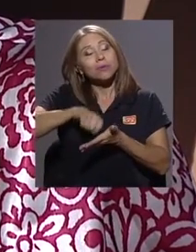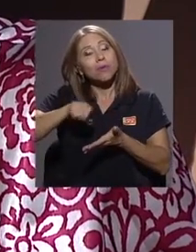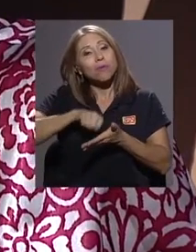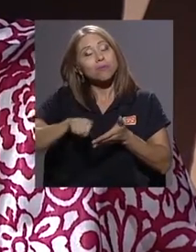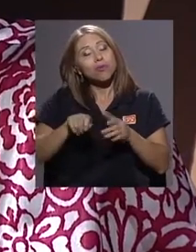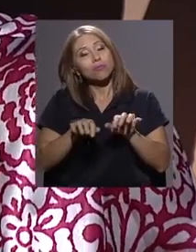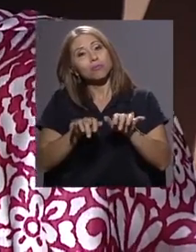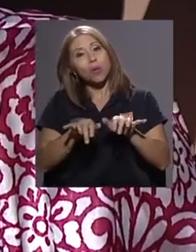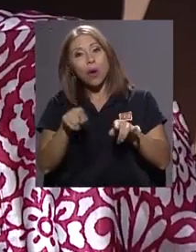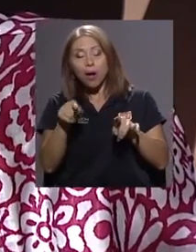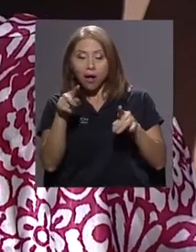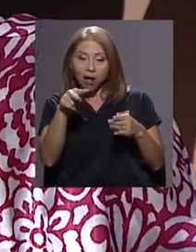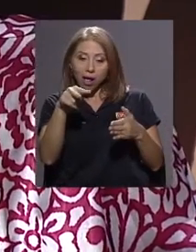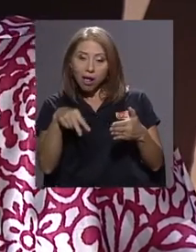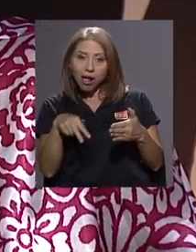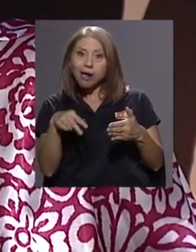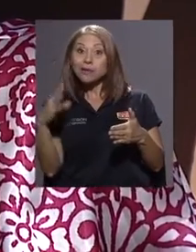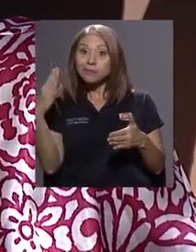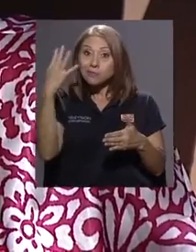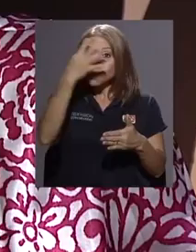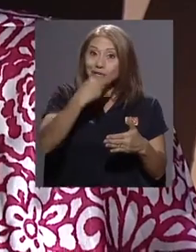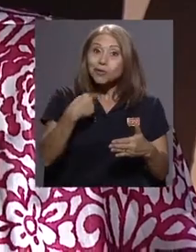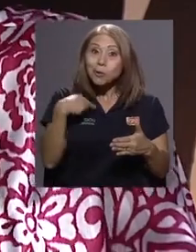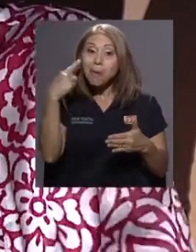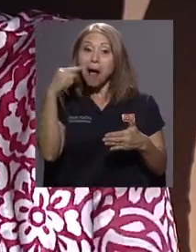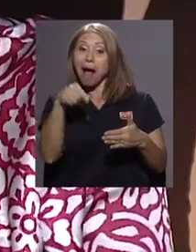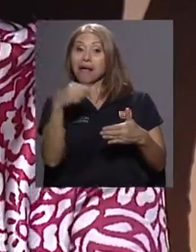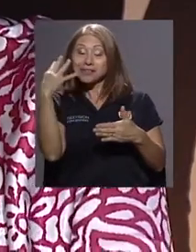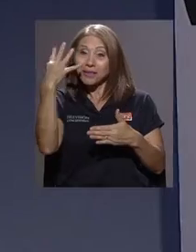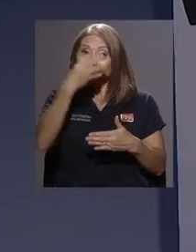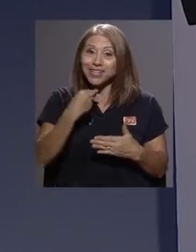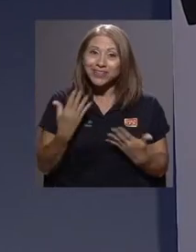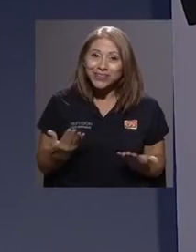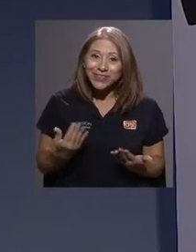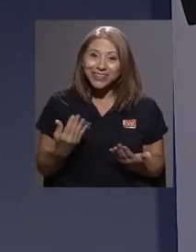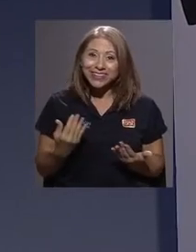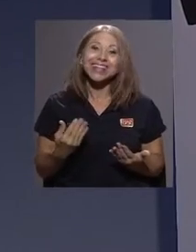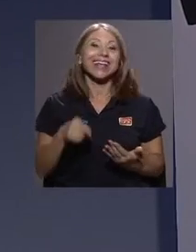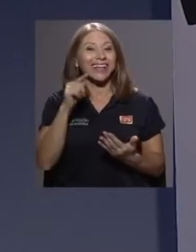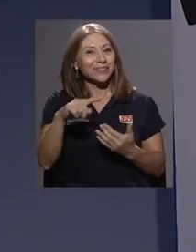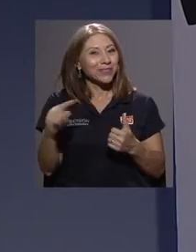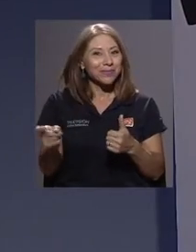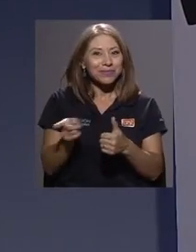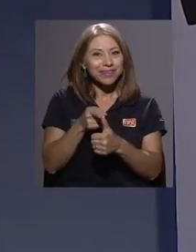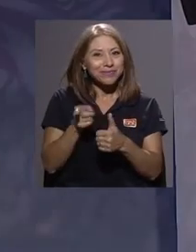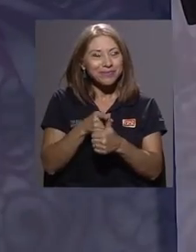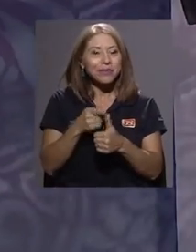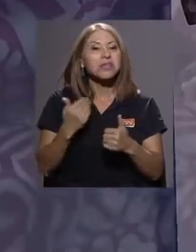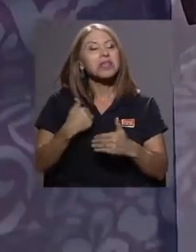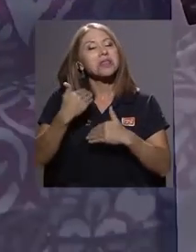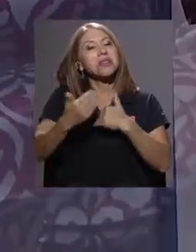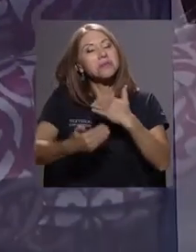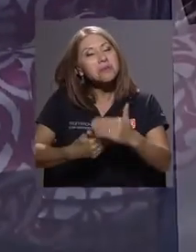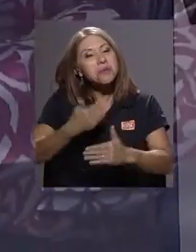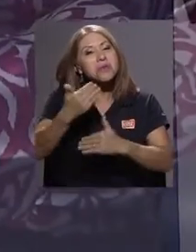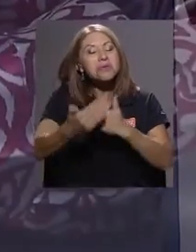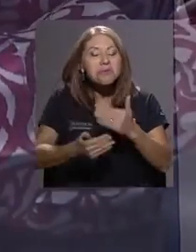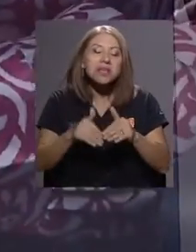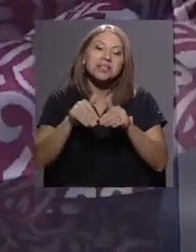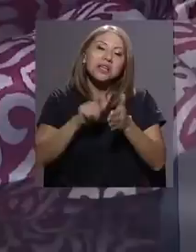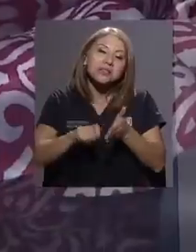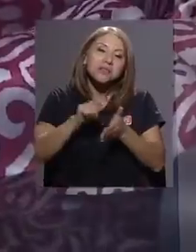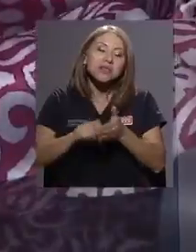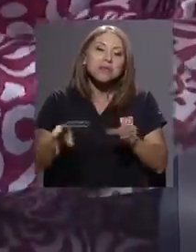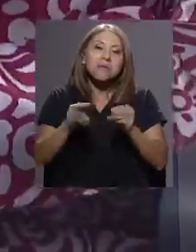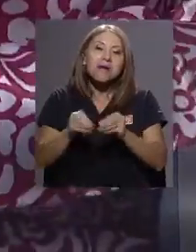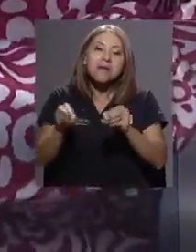bonito y dije está bonito eso fue lo primero y luego fui describiéndole y ya cuando él fue un